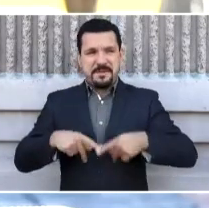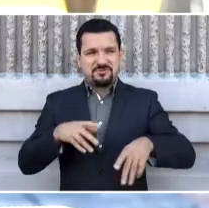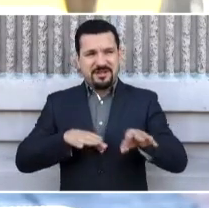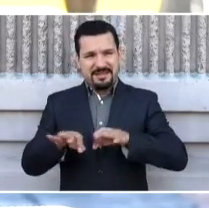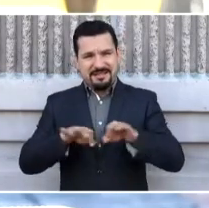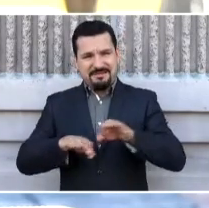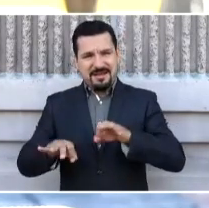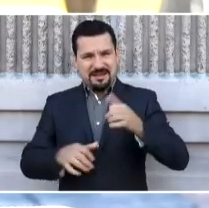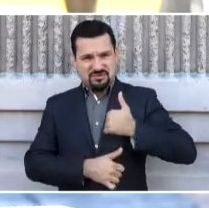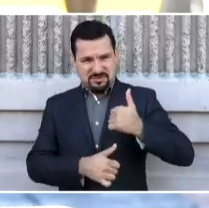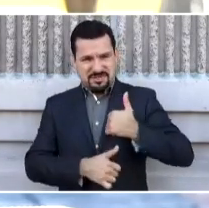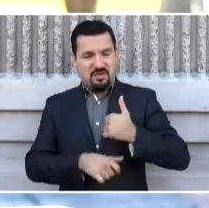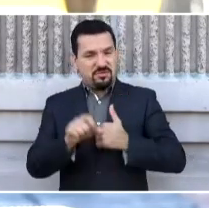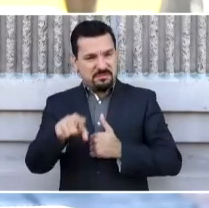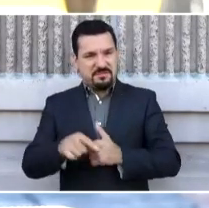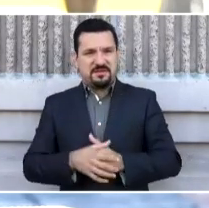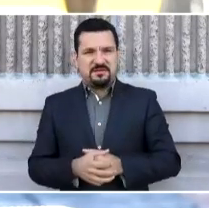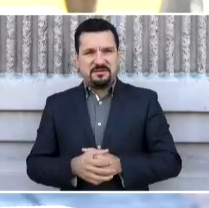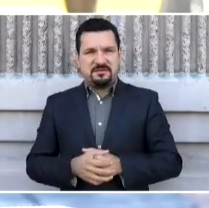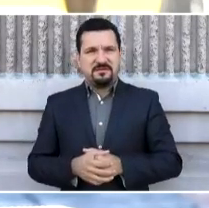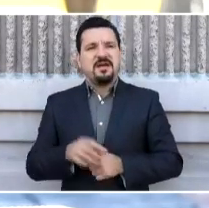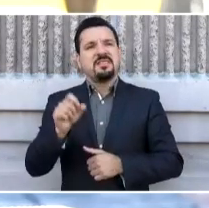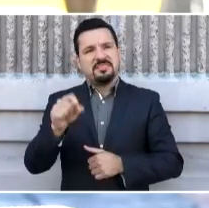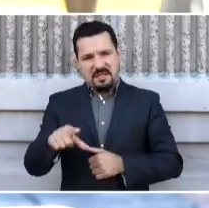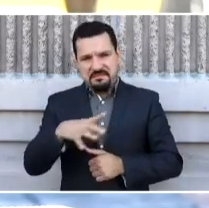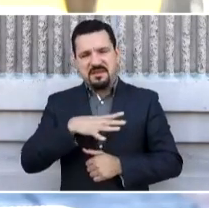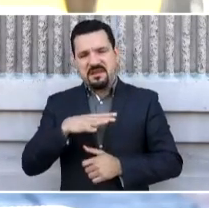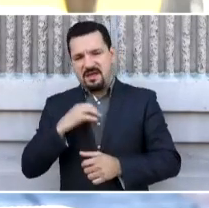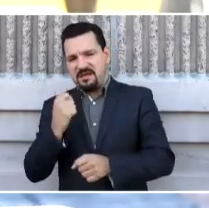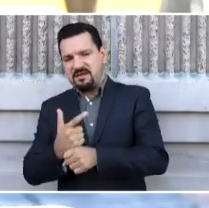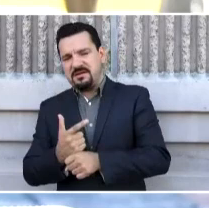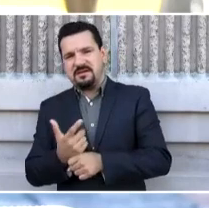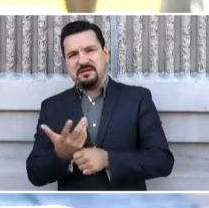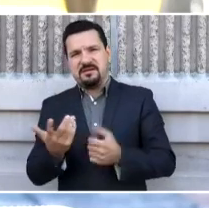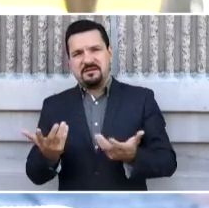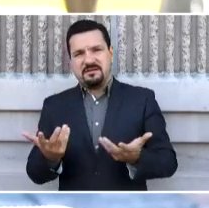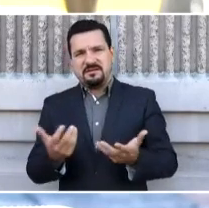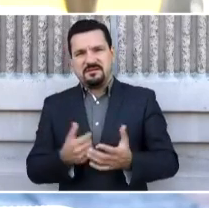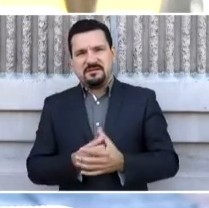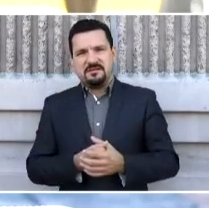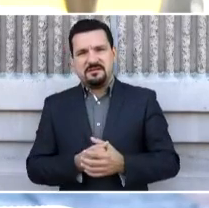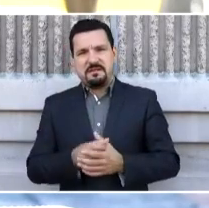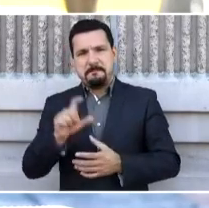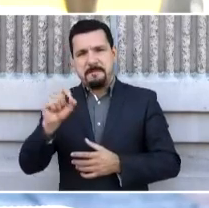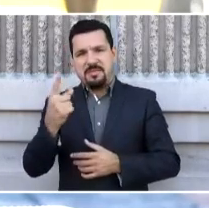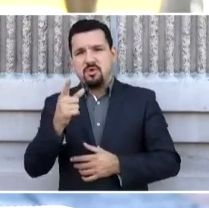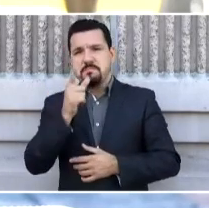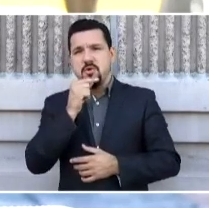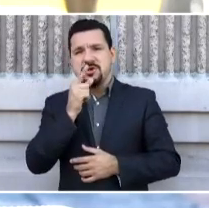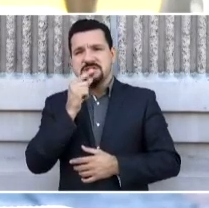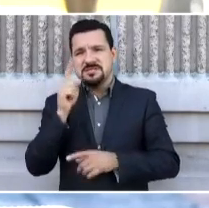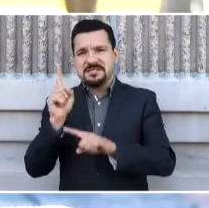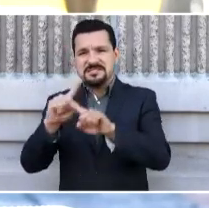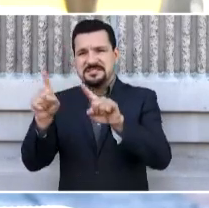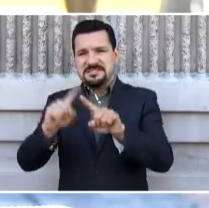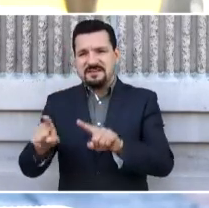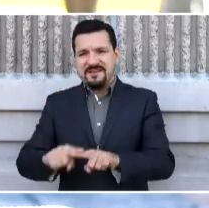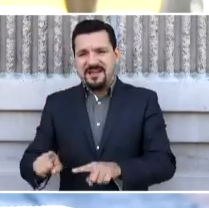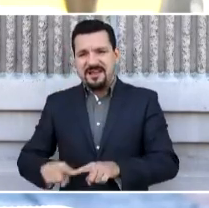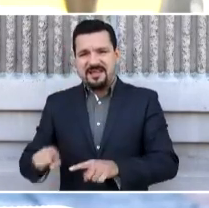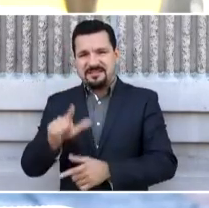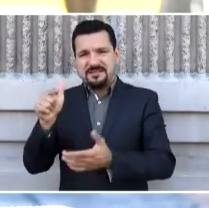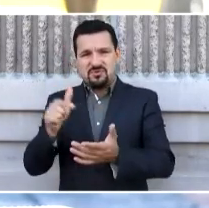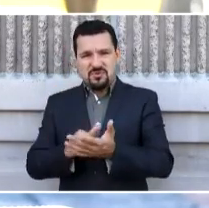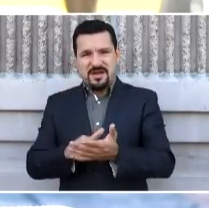y también tenemos la confirmación de 21 policías de diversas corporaciones que se